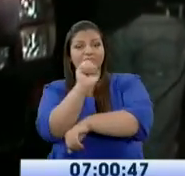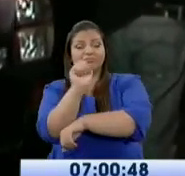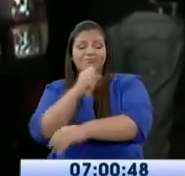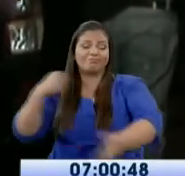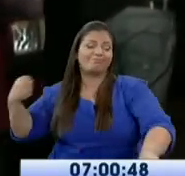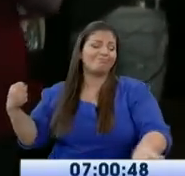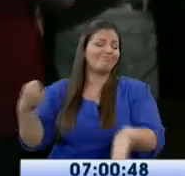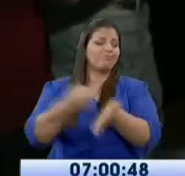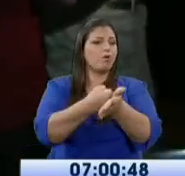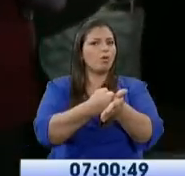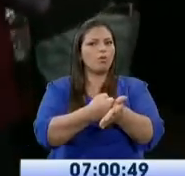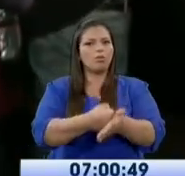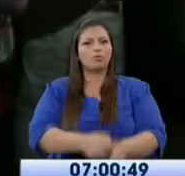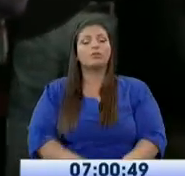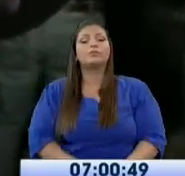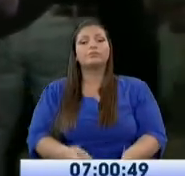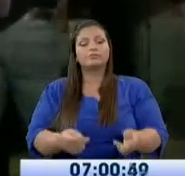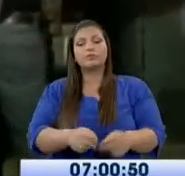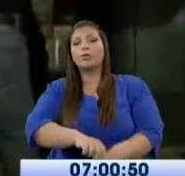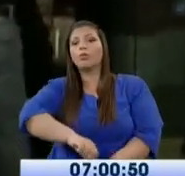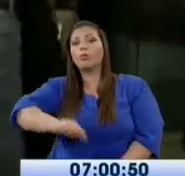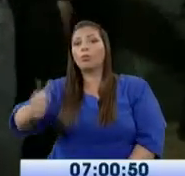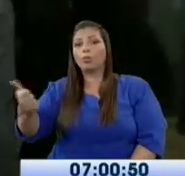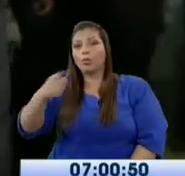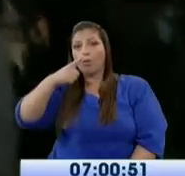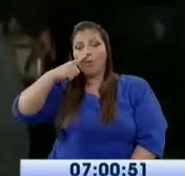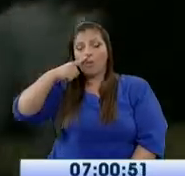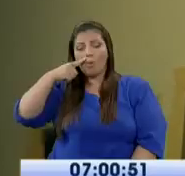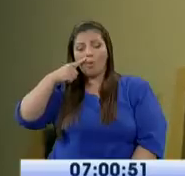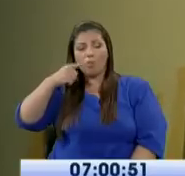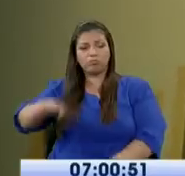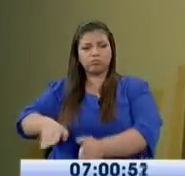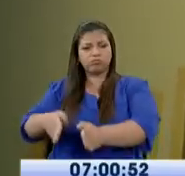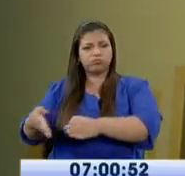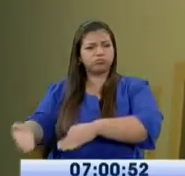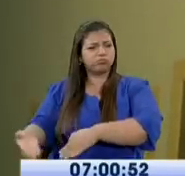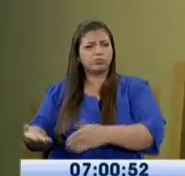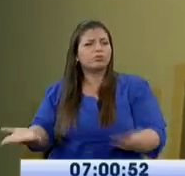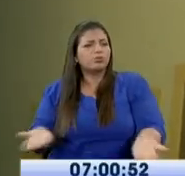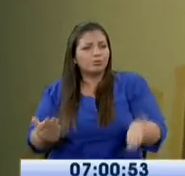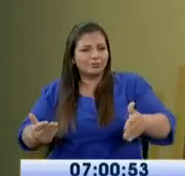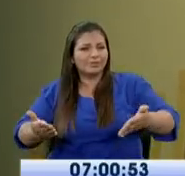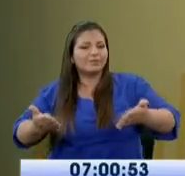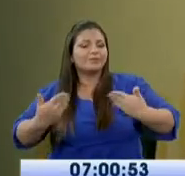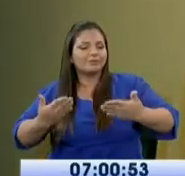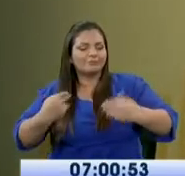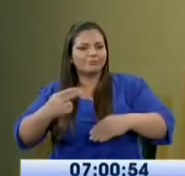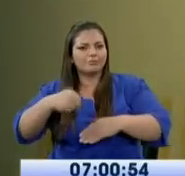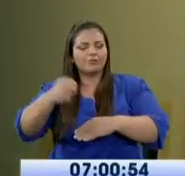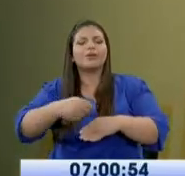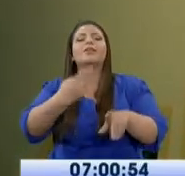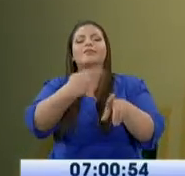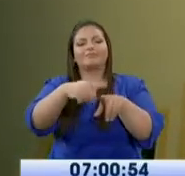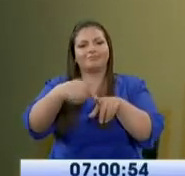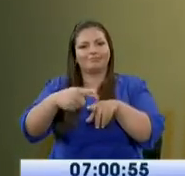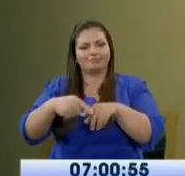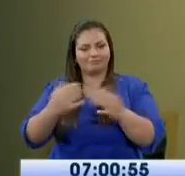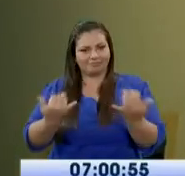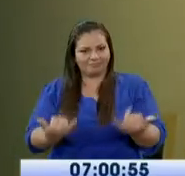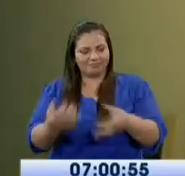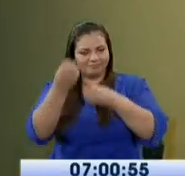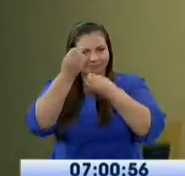el asesinato de un hombre en el norte de Guayaquil fueron, entre otras, las novedades registradas esta madrugada en